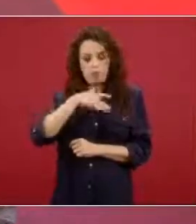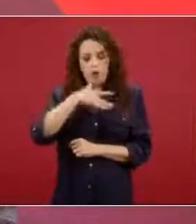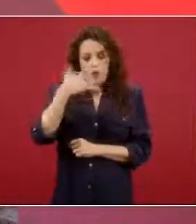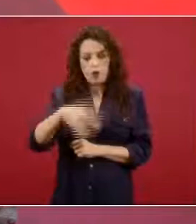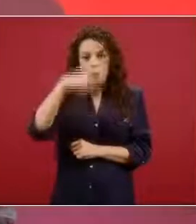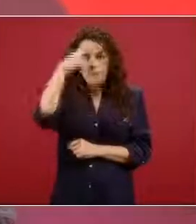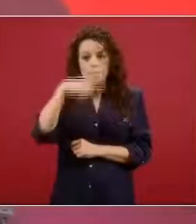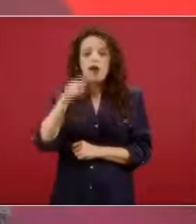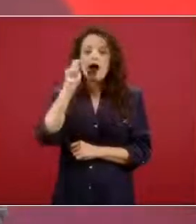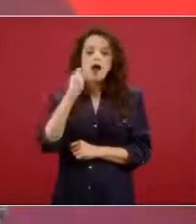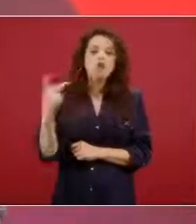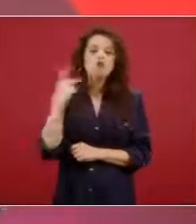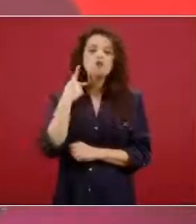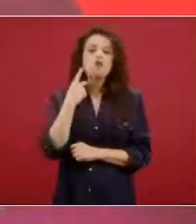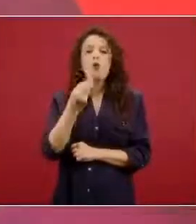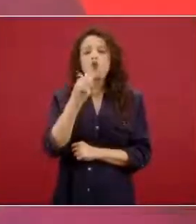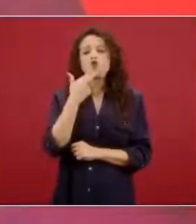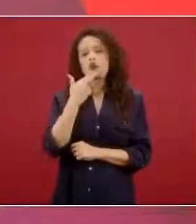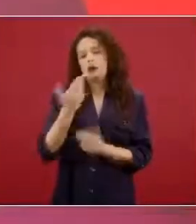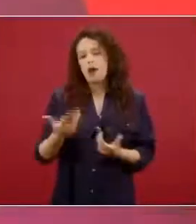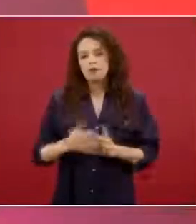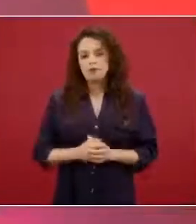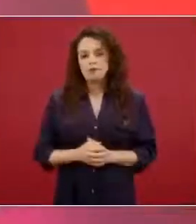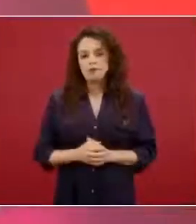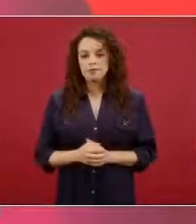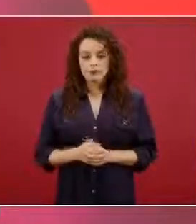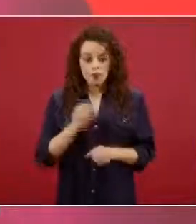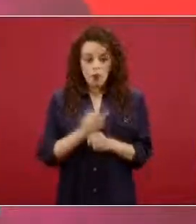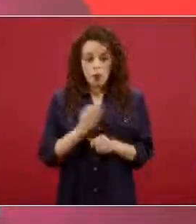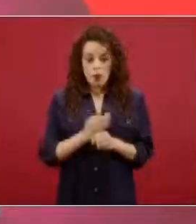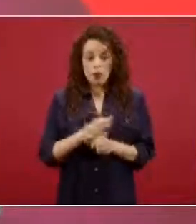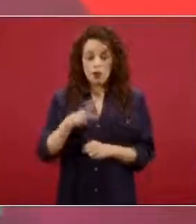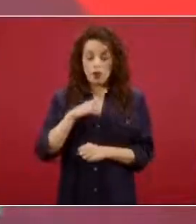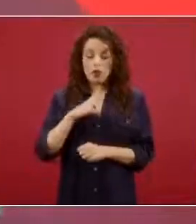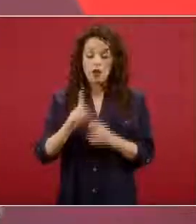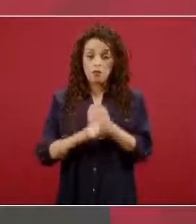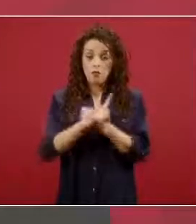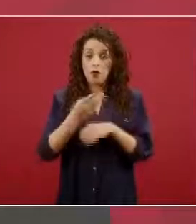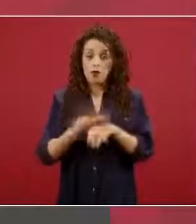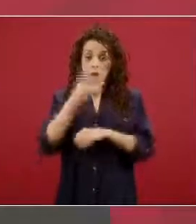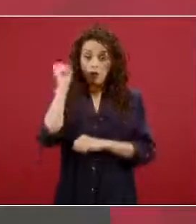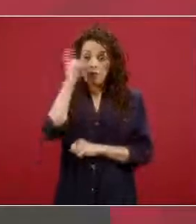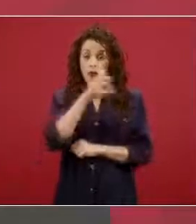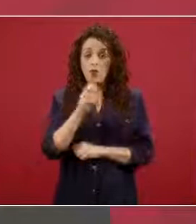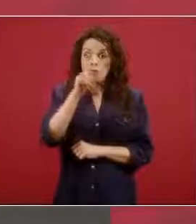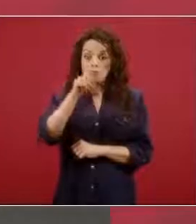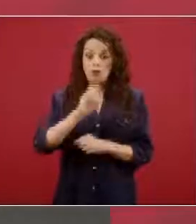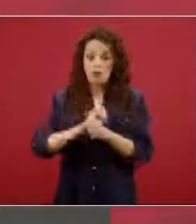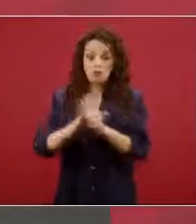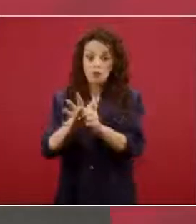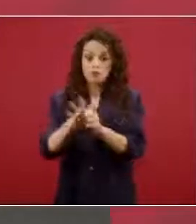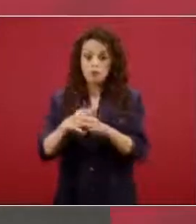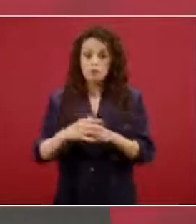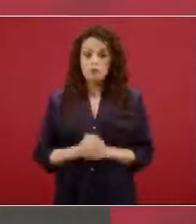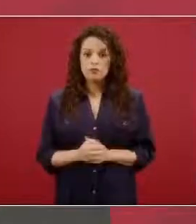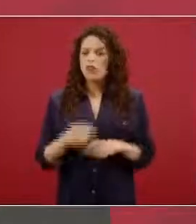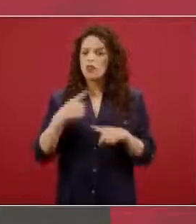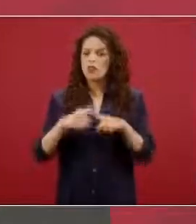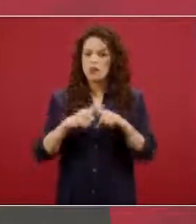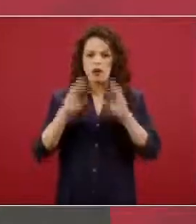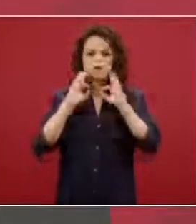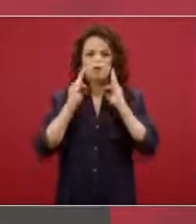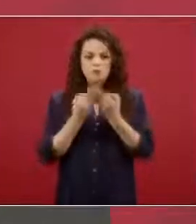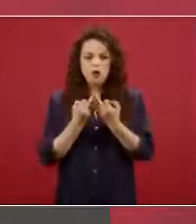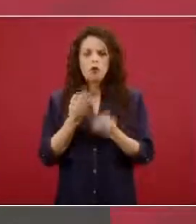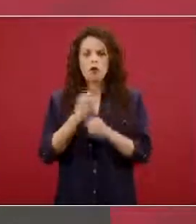política. Hoy el mundo está viviendo situaciones difíciles por el COVID-19 en varios ritmos, y